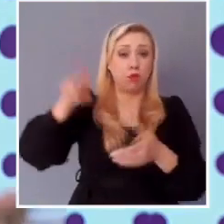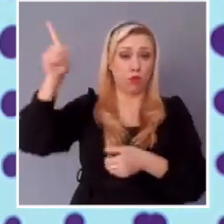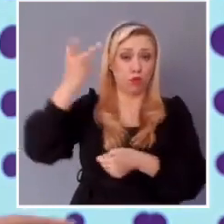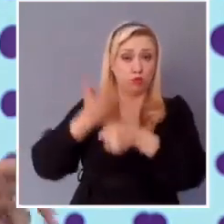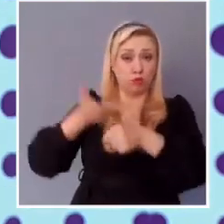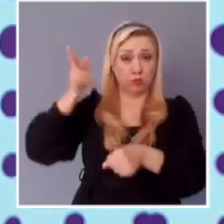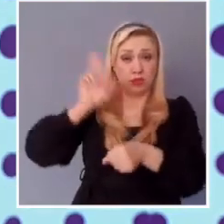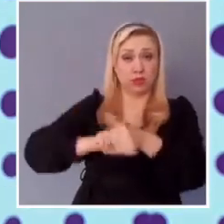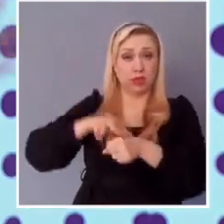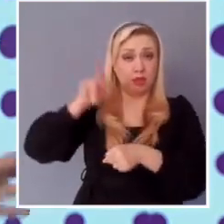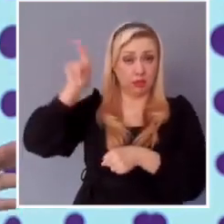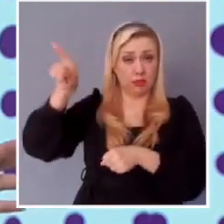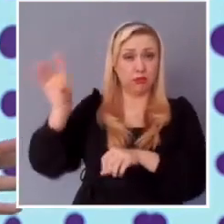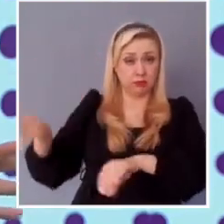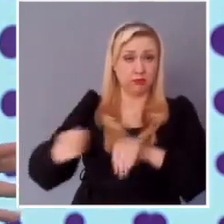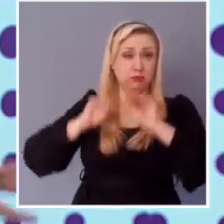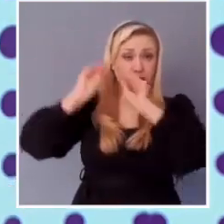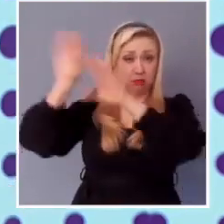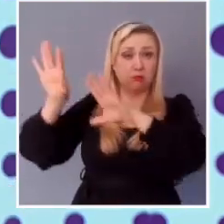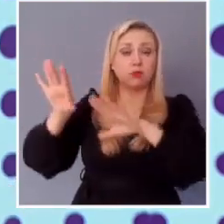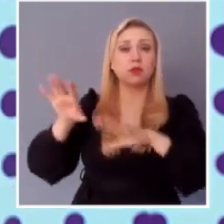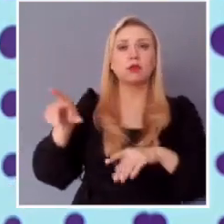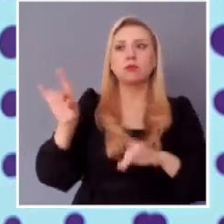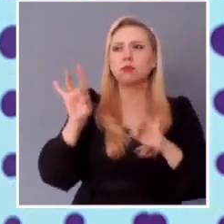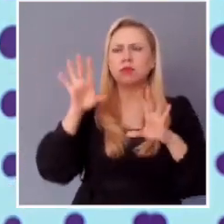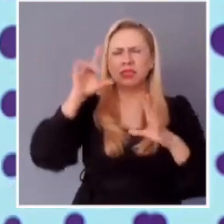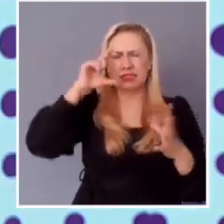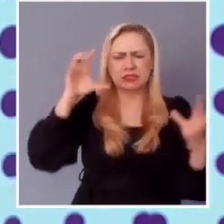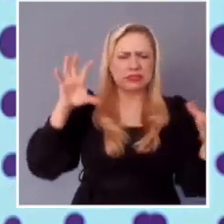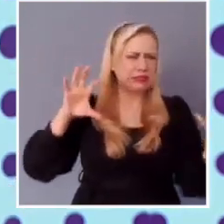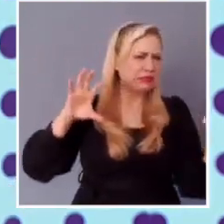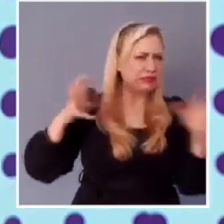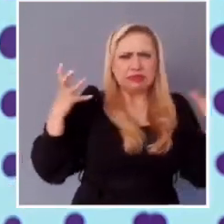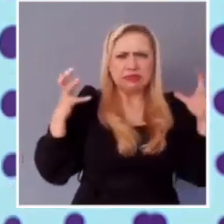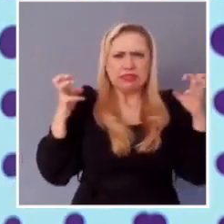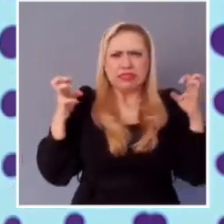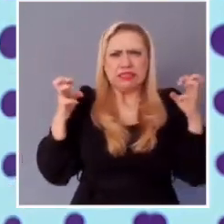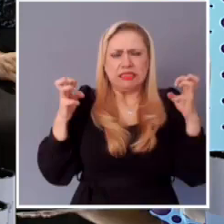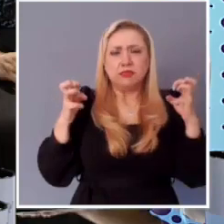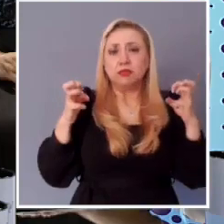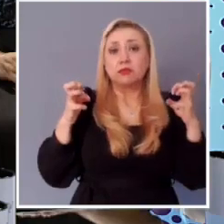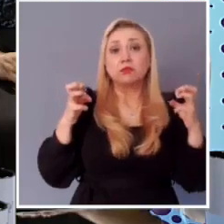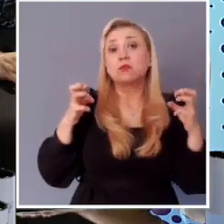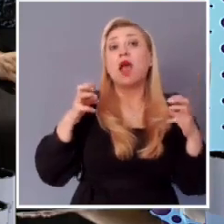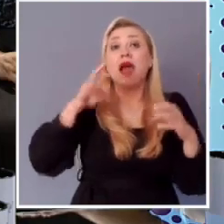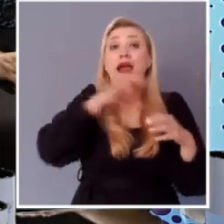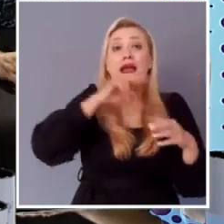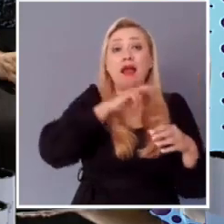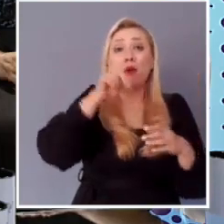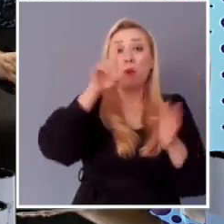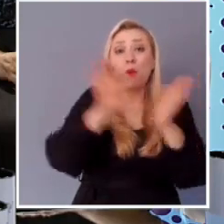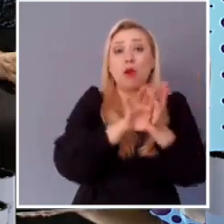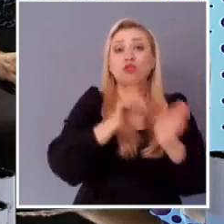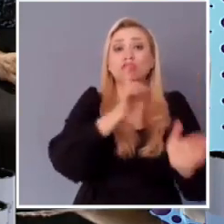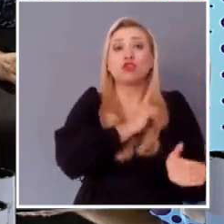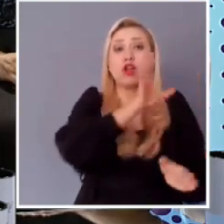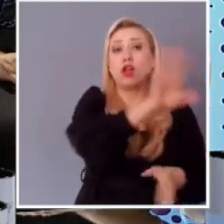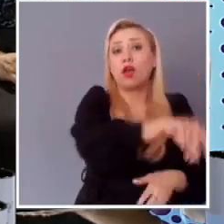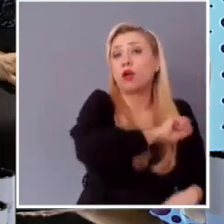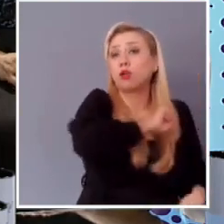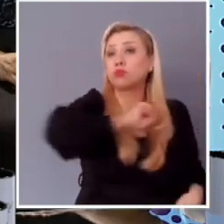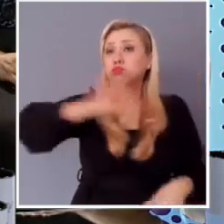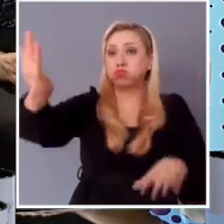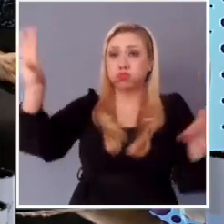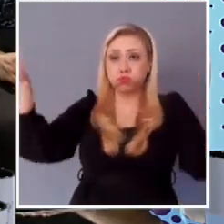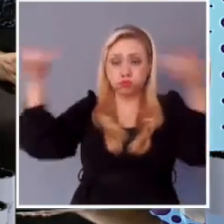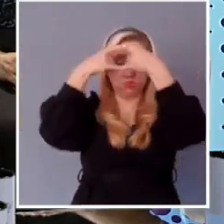te aíslo, ¿no? O sea, te aíslo todavía más, ¿no? O sea, te medico todavía más. Entonces aquí es la parte justamente que hemos estado comentando de, bueno, a ver, ¿cuáles son las